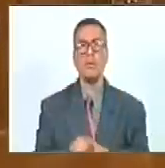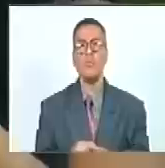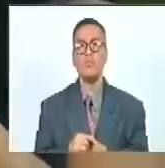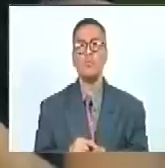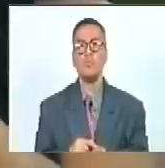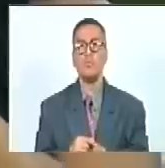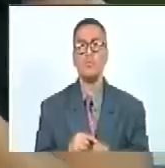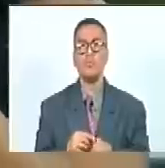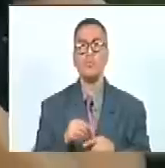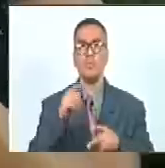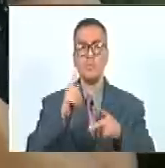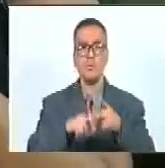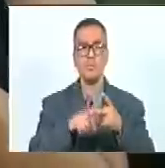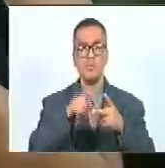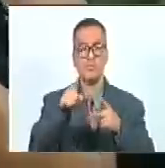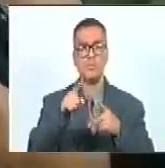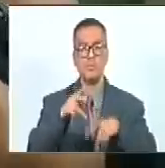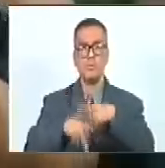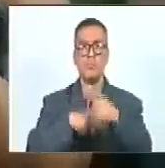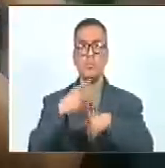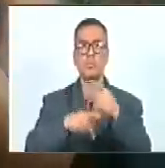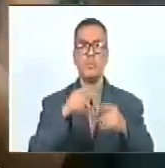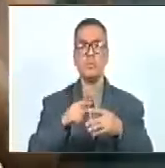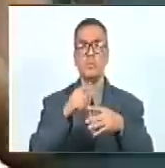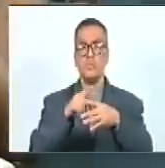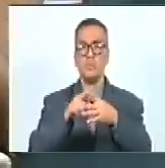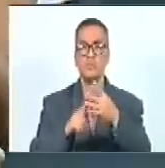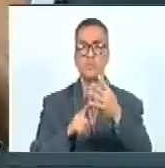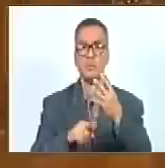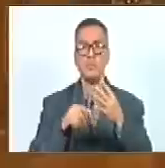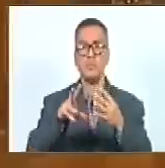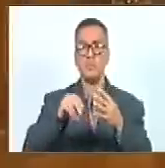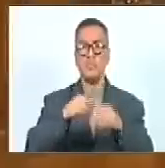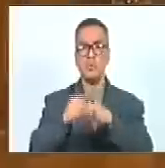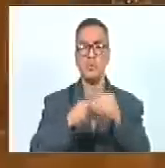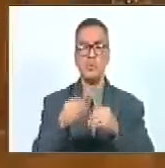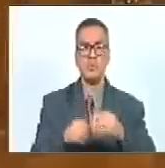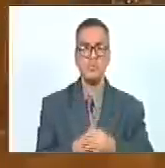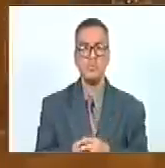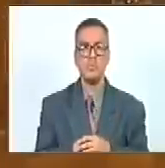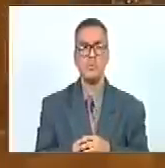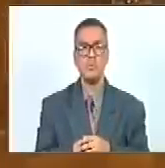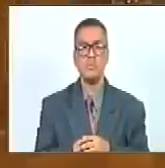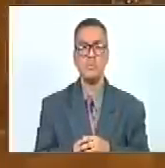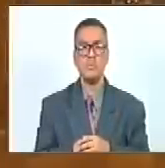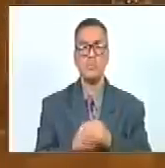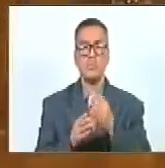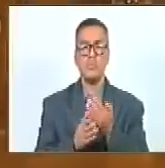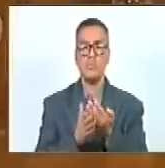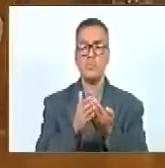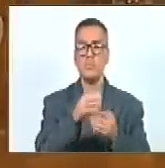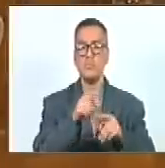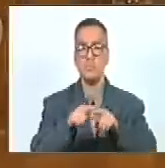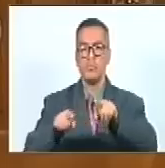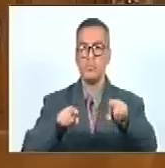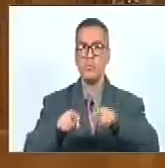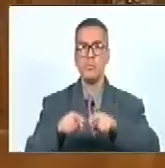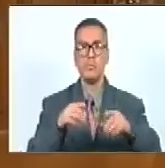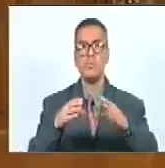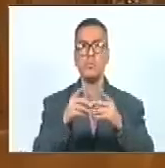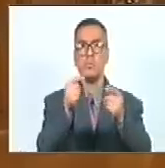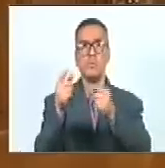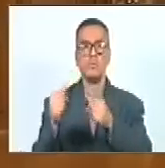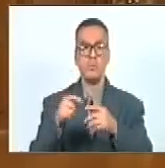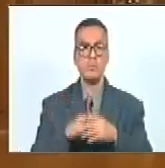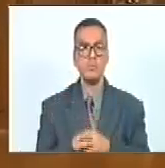la dialéctica del desarrollo de las cosas que nos conduce al laberinto del